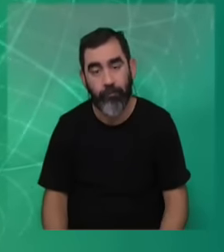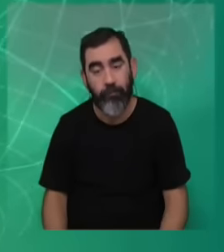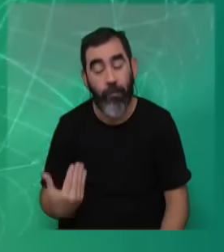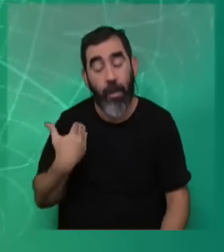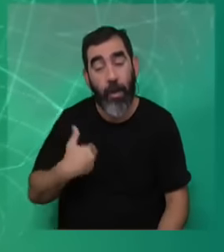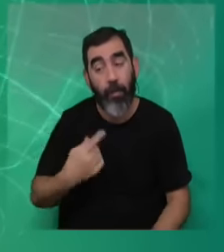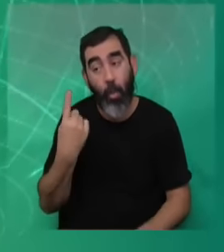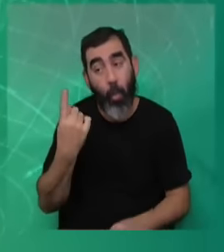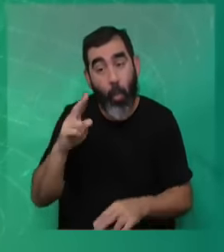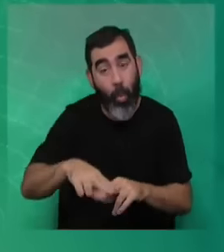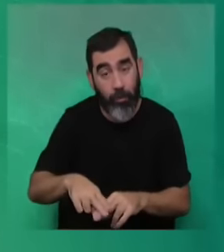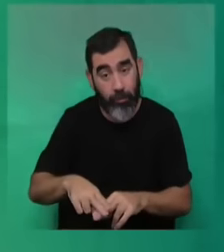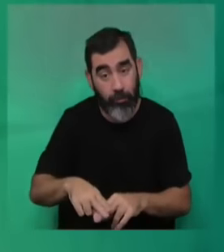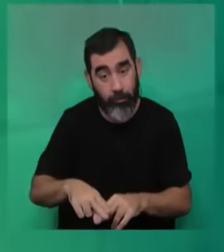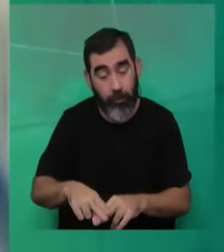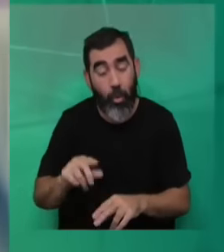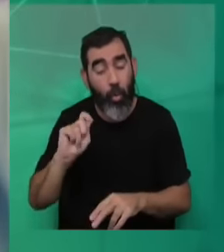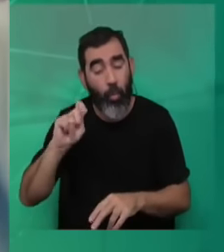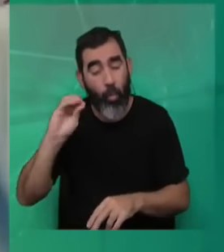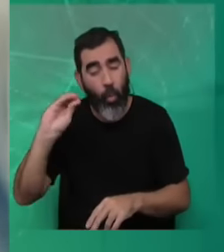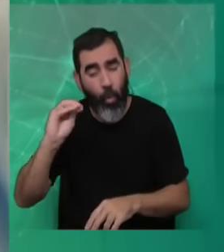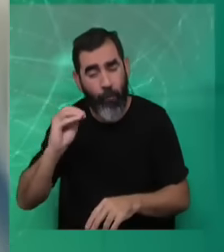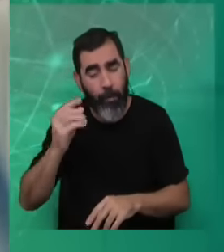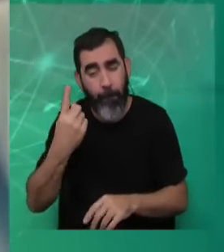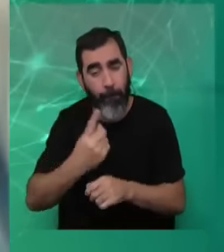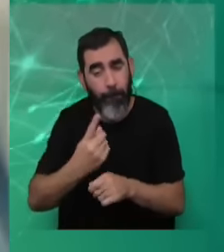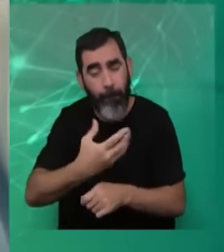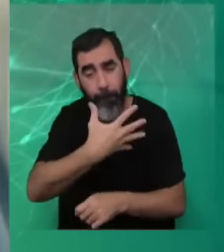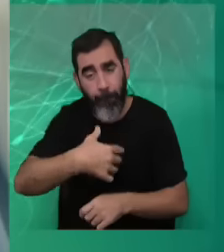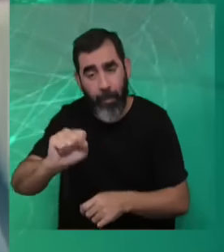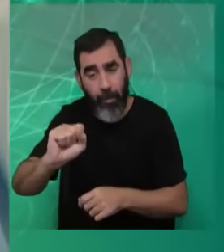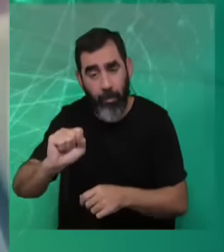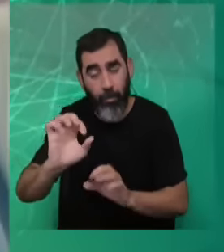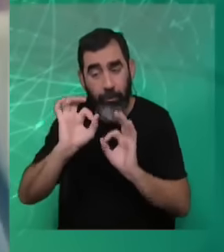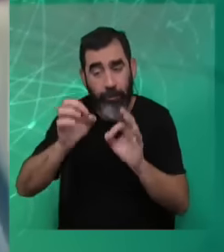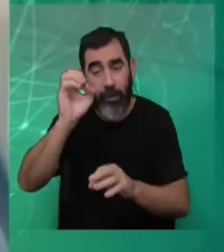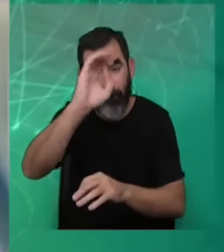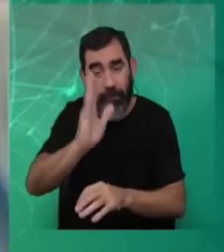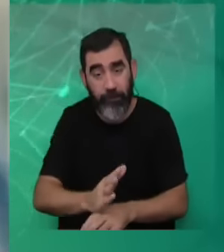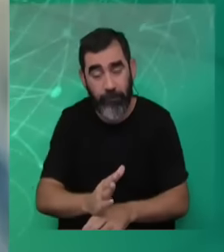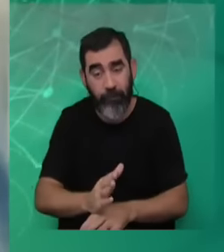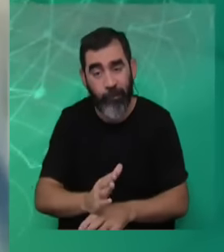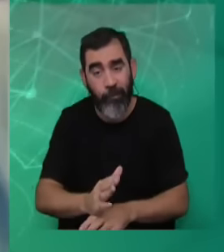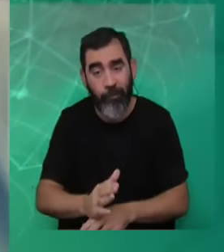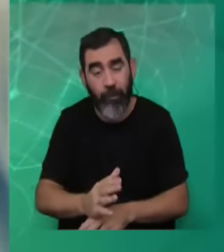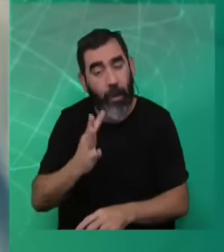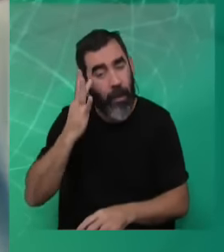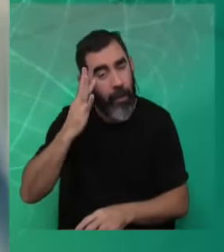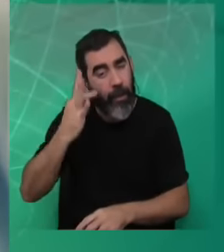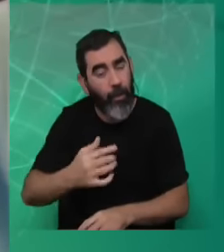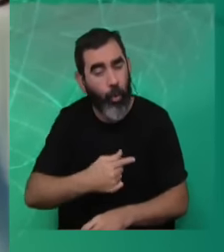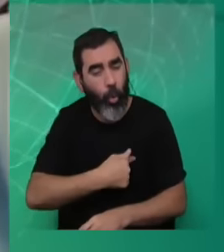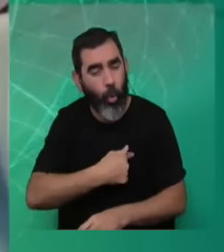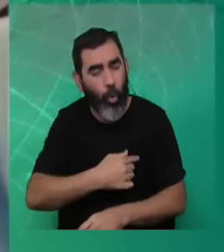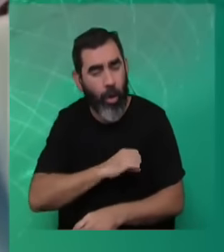muerto que un muchacho que fue el primero que lo sacaron Cuando llegamos a natal y este que creo ha sido alguna